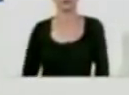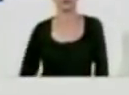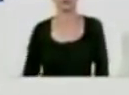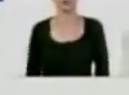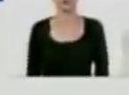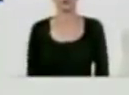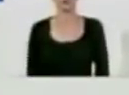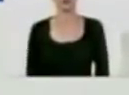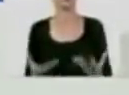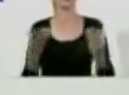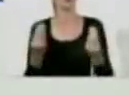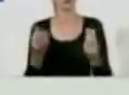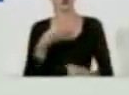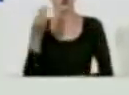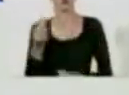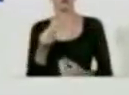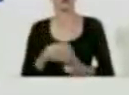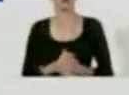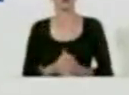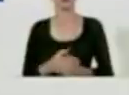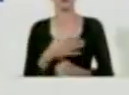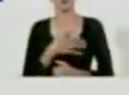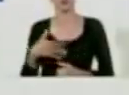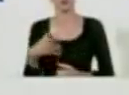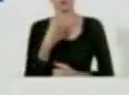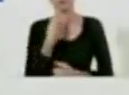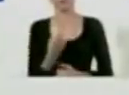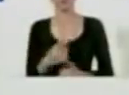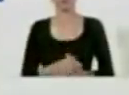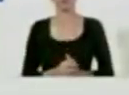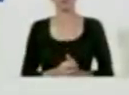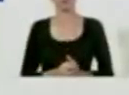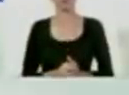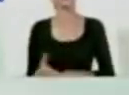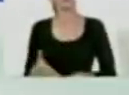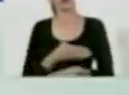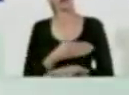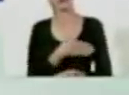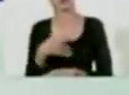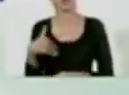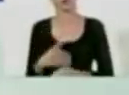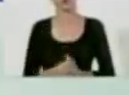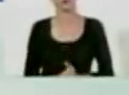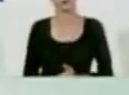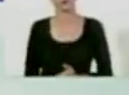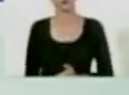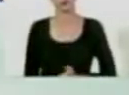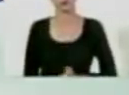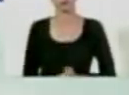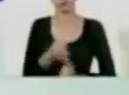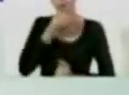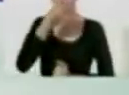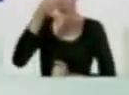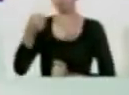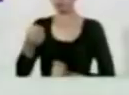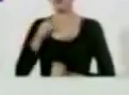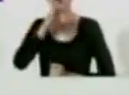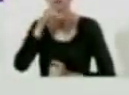órdenes que quiero transmitir. Antes quiero darle la palabra al general en